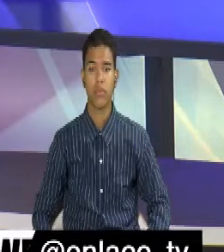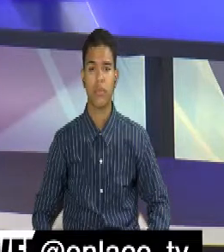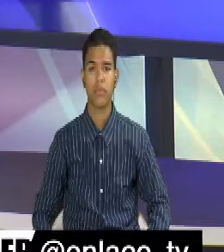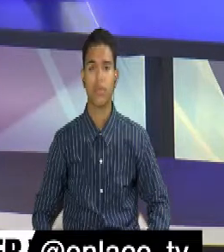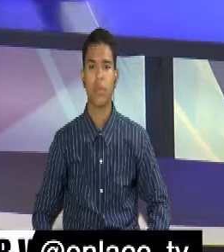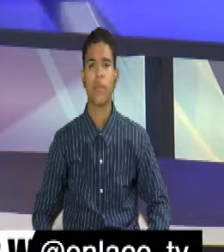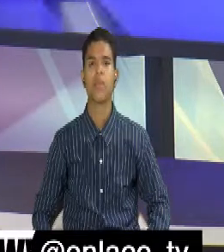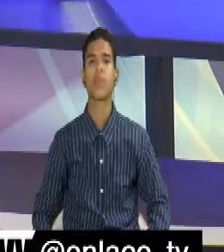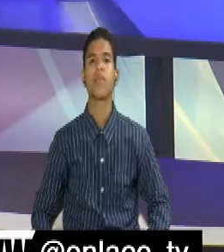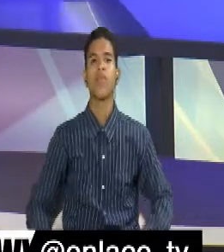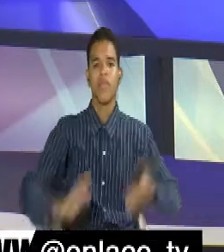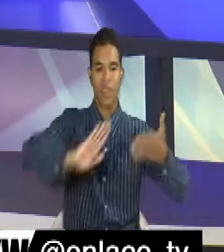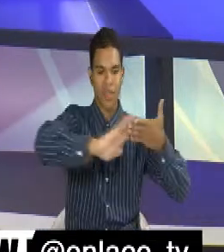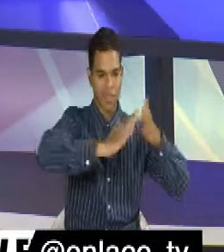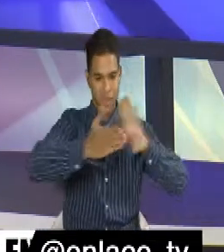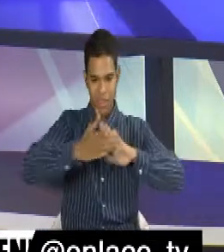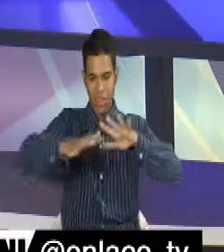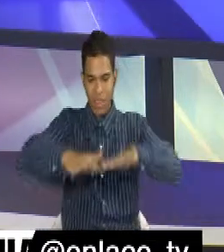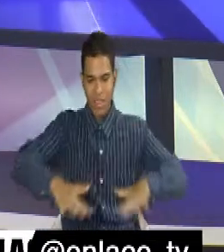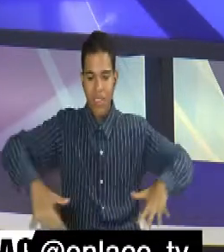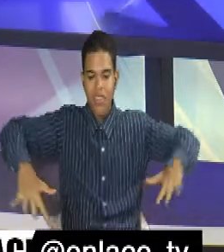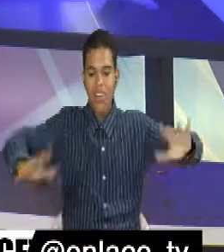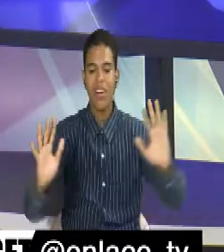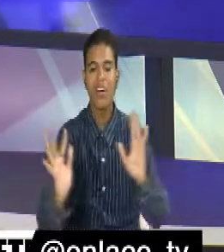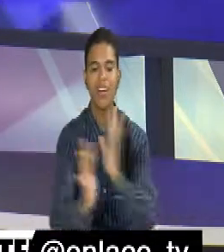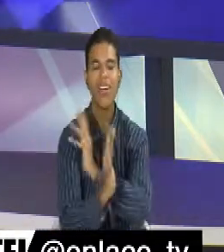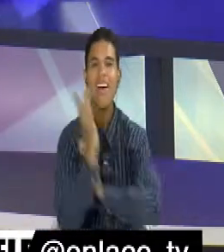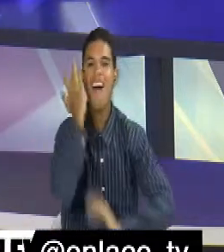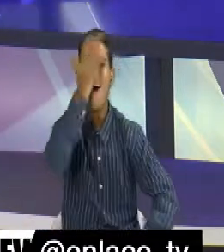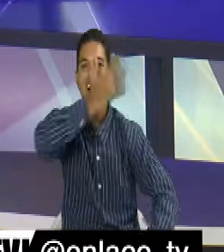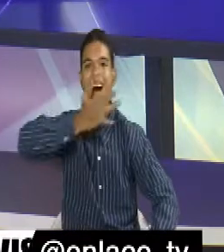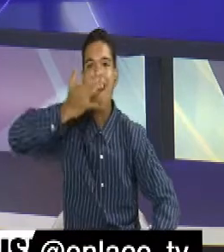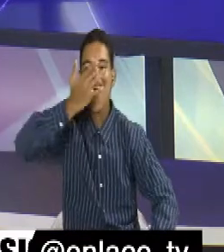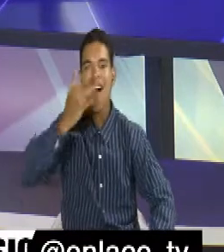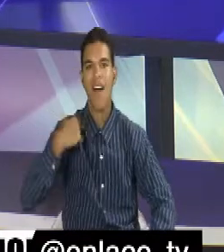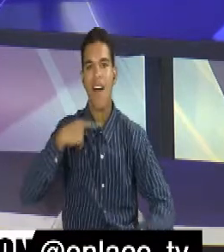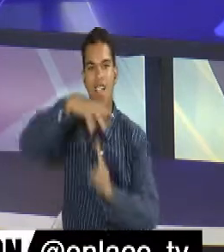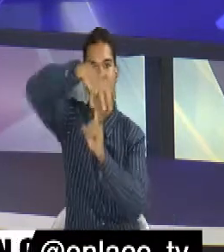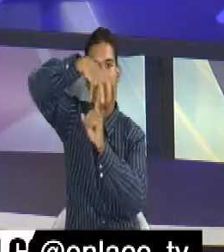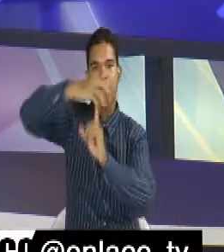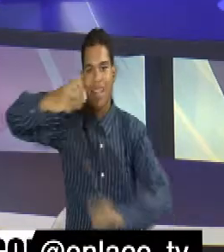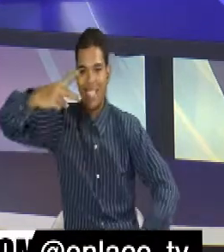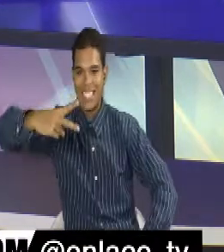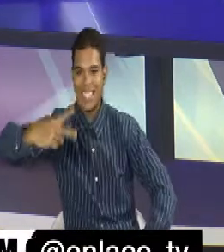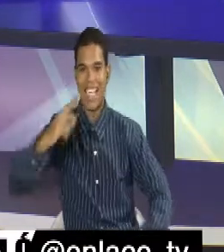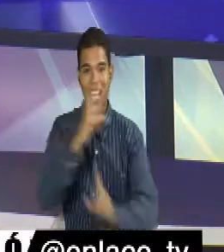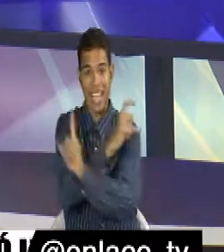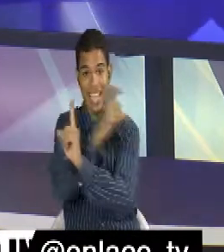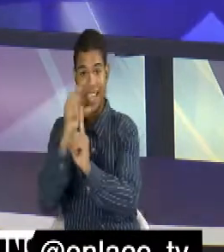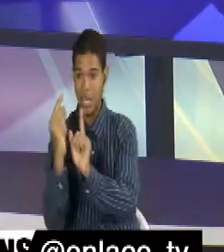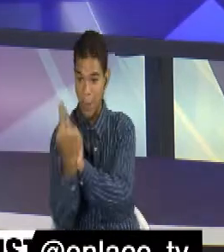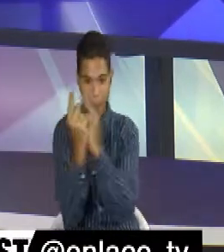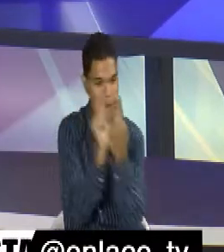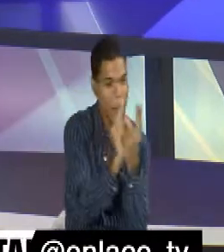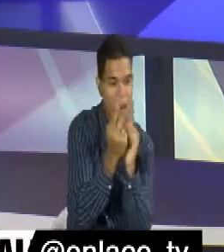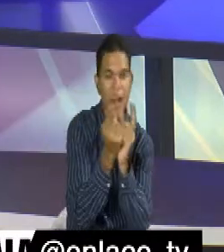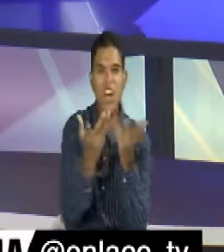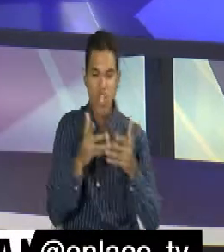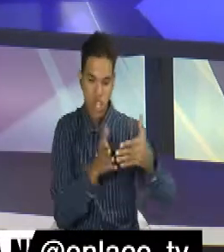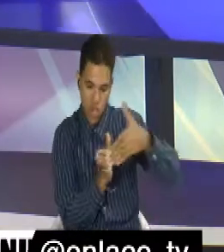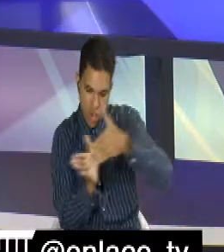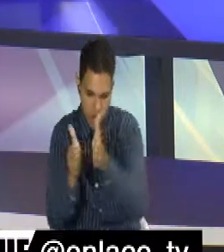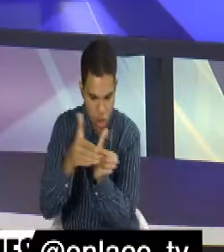Comunidad Afro de la Ciudad organiza el segundo festival de danza. El encuentro cultural se realizará en el Paseo de la Cultura.